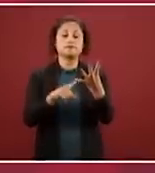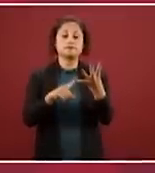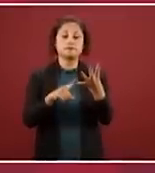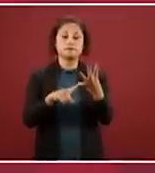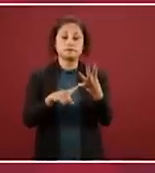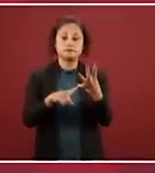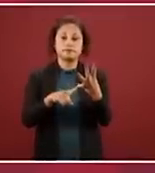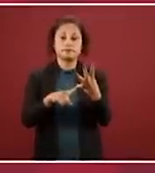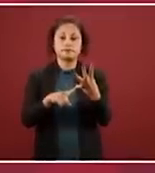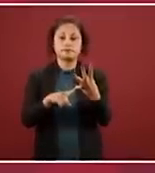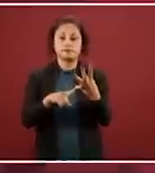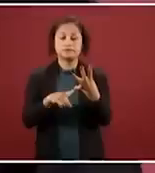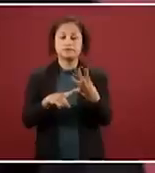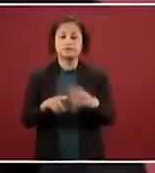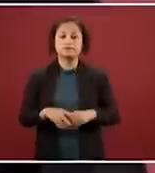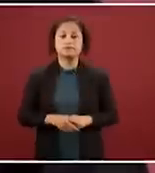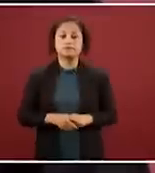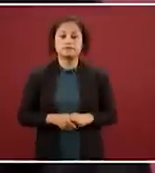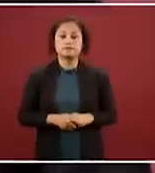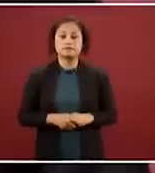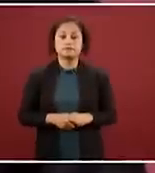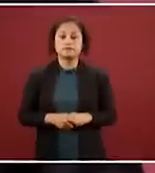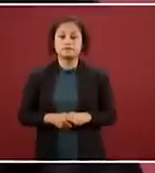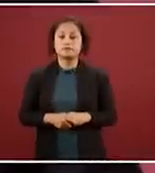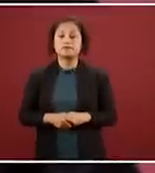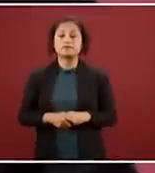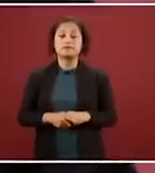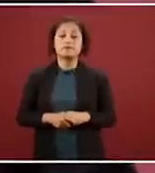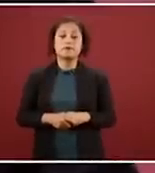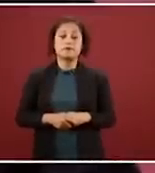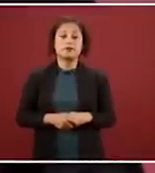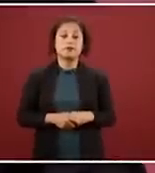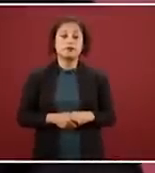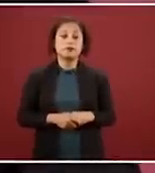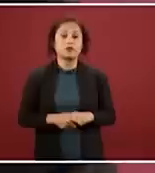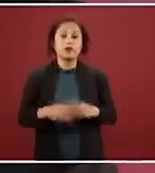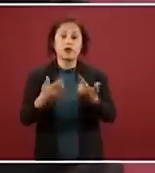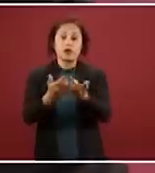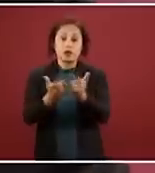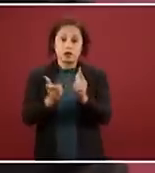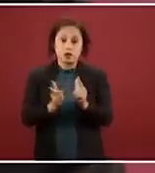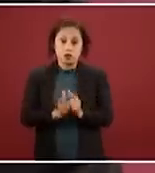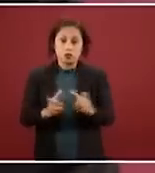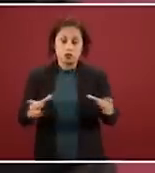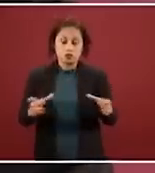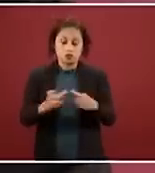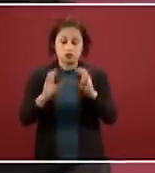no permitir la asociación delictuosa, el contubernio